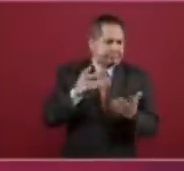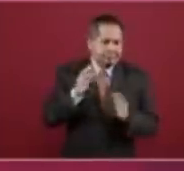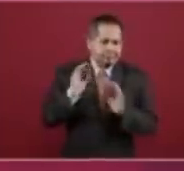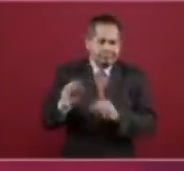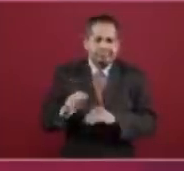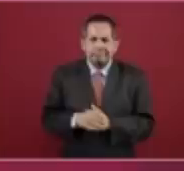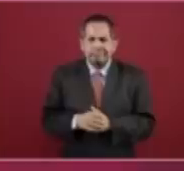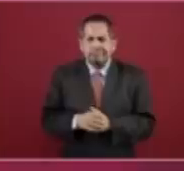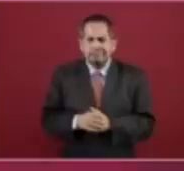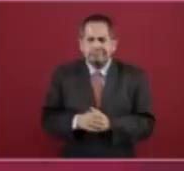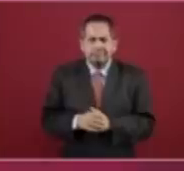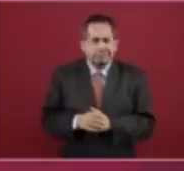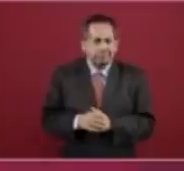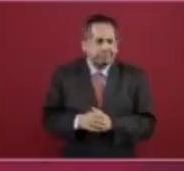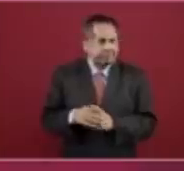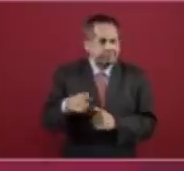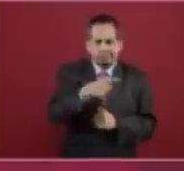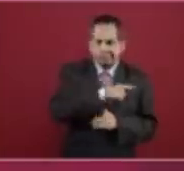que se